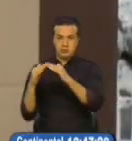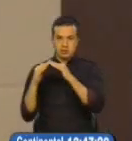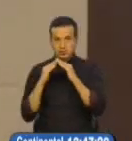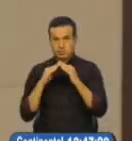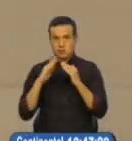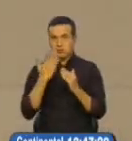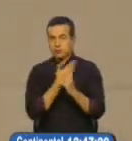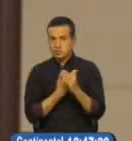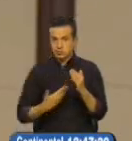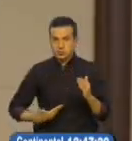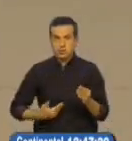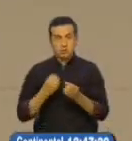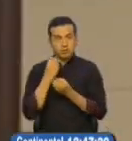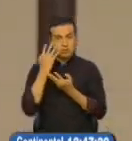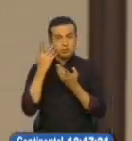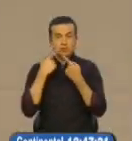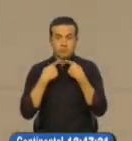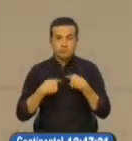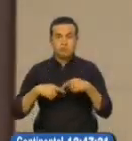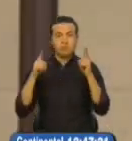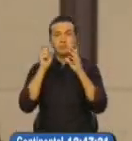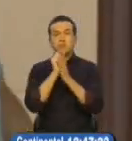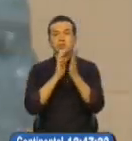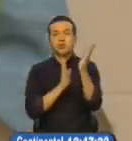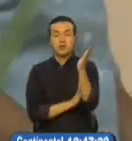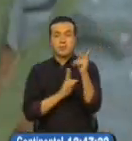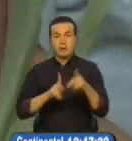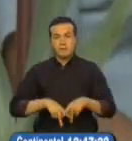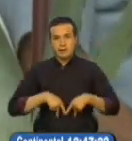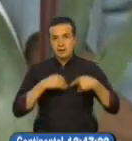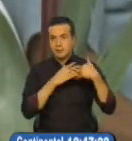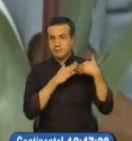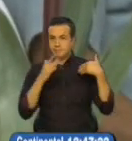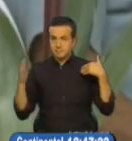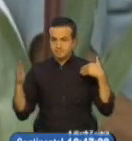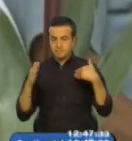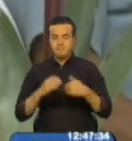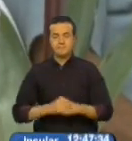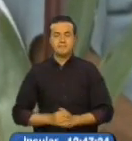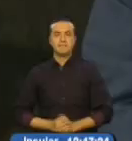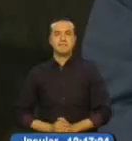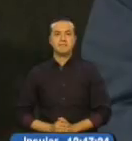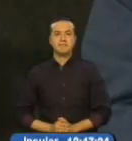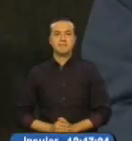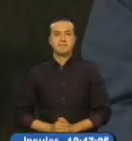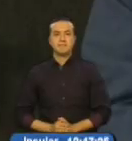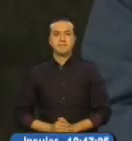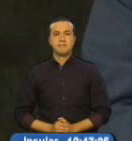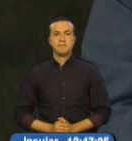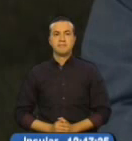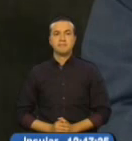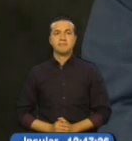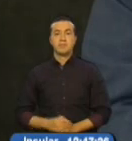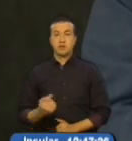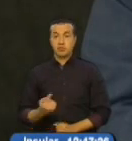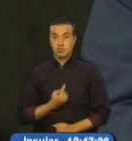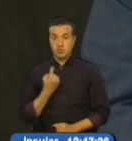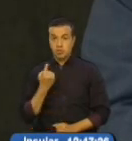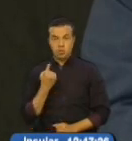primer mandatario también hizo referencia al programa Toda una Vida. No vamos a poder hacerlo